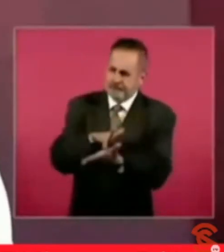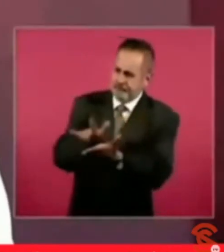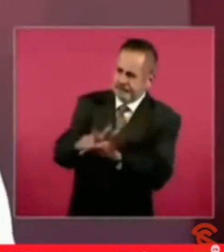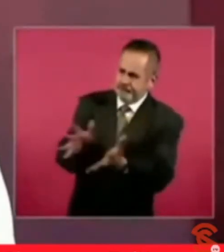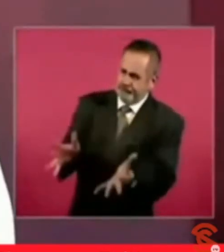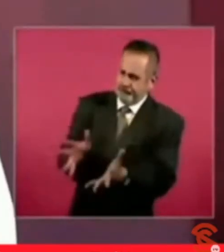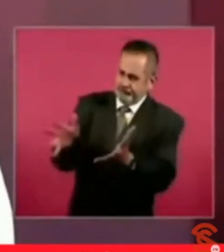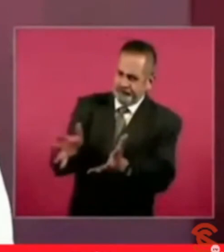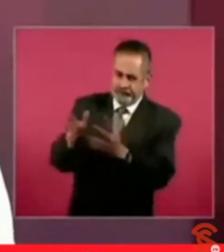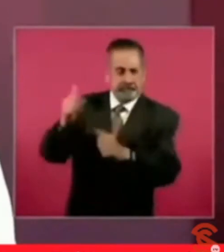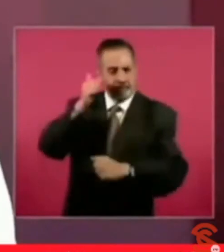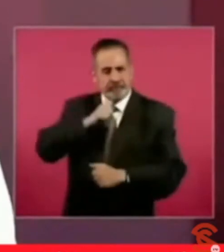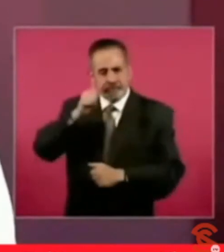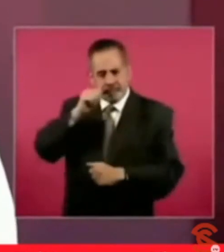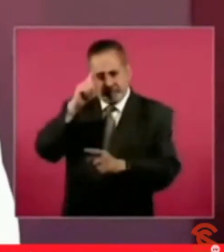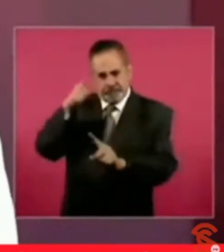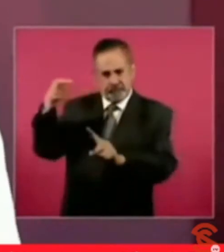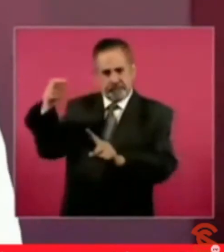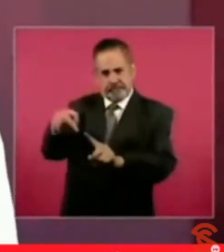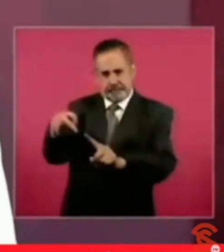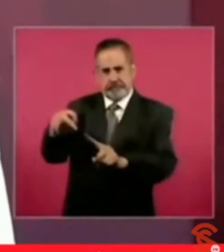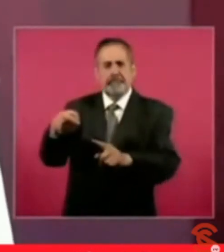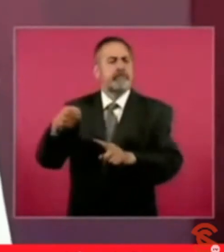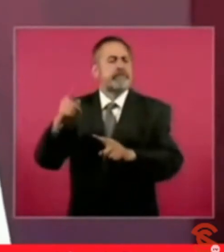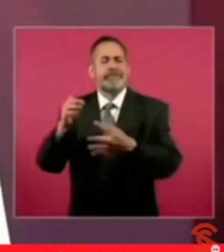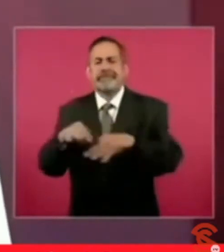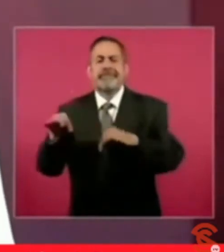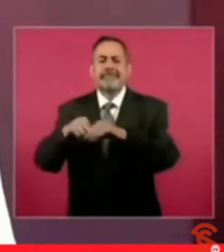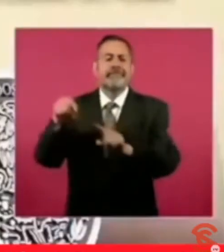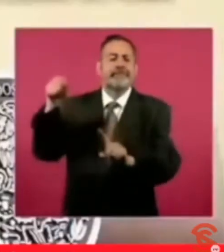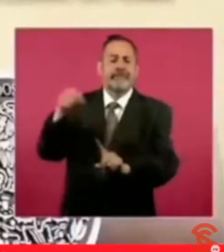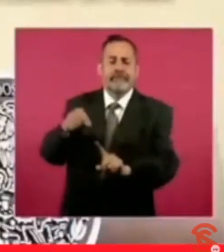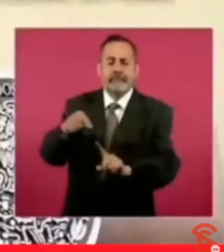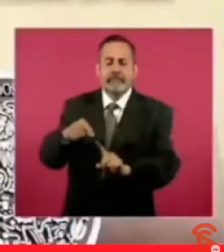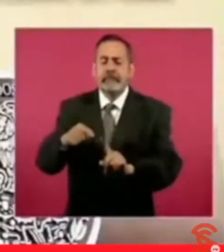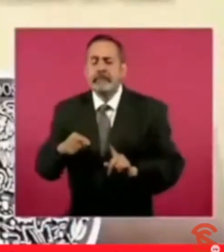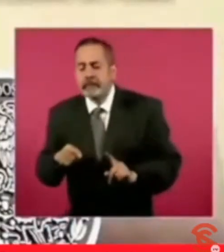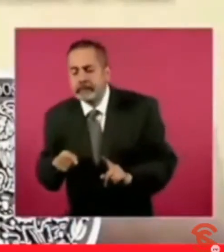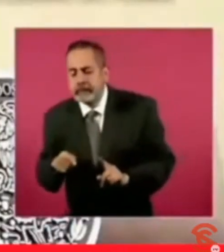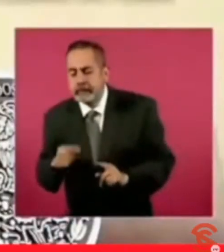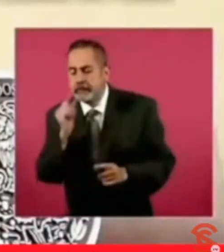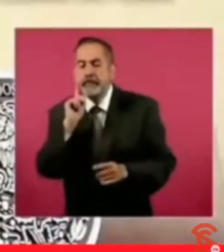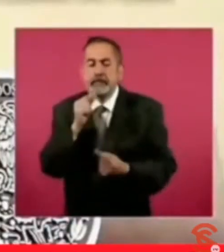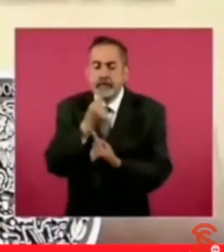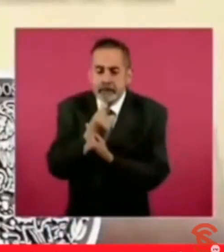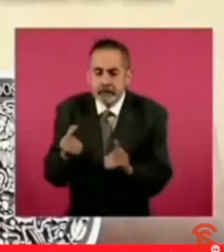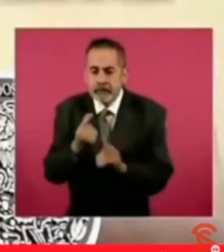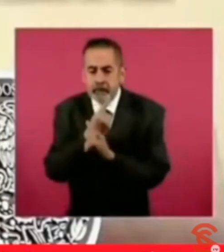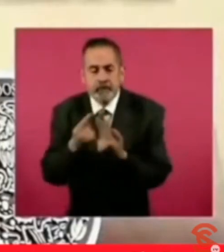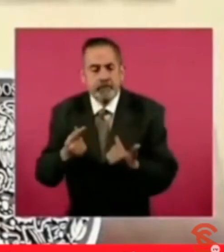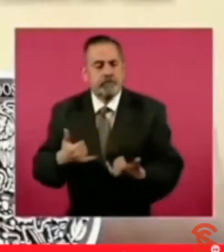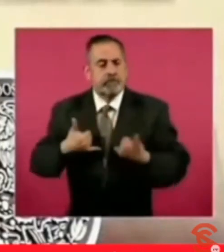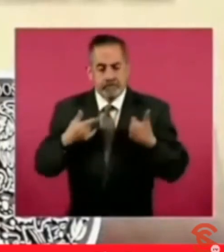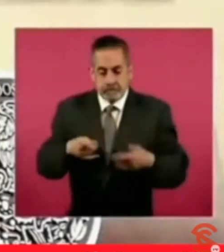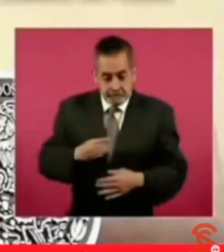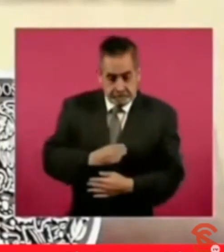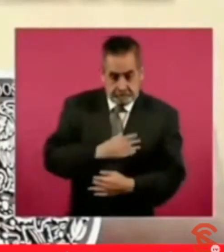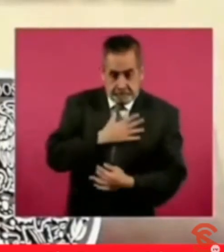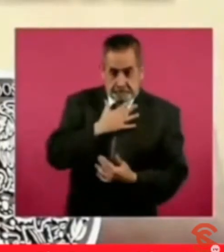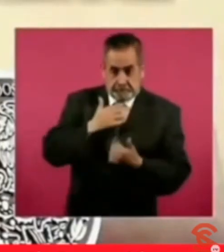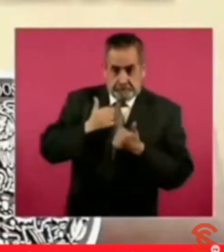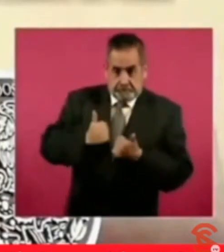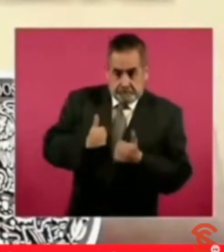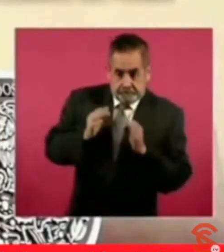impulsando, poniendo siempre en el centro a el bienestar de las niñas, los niños y los